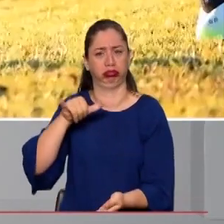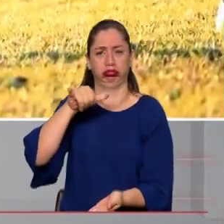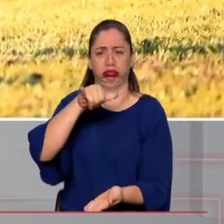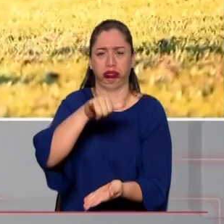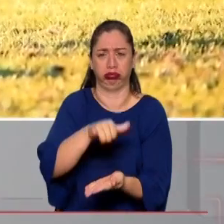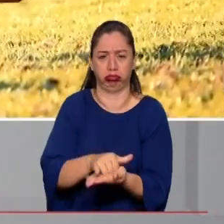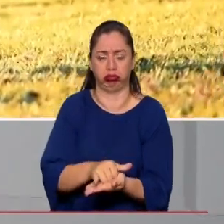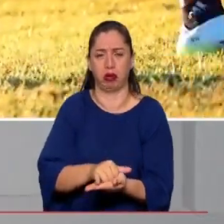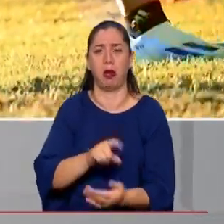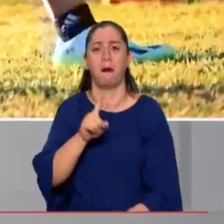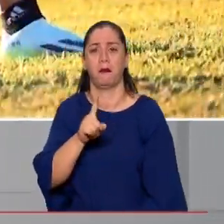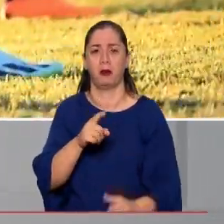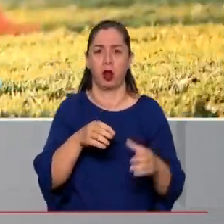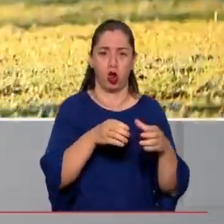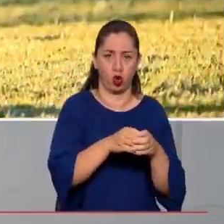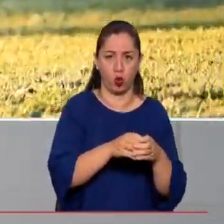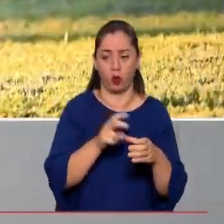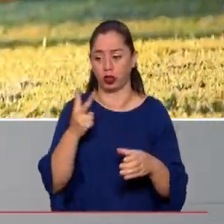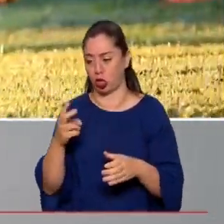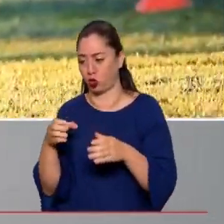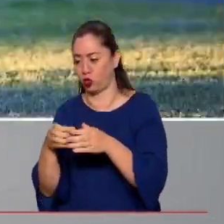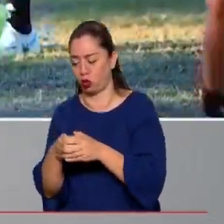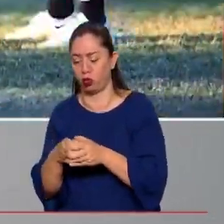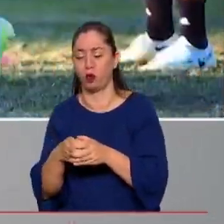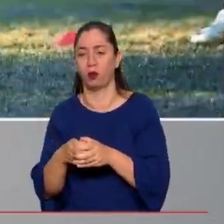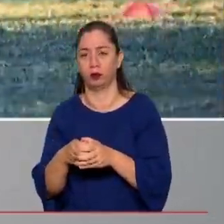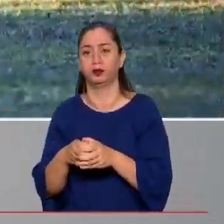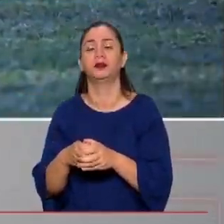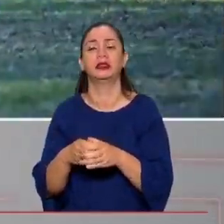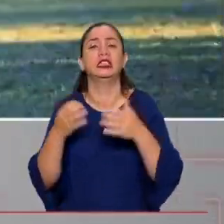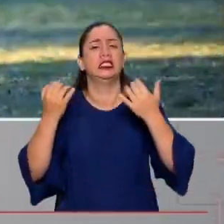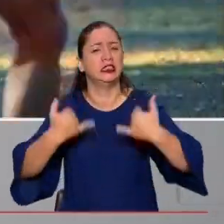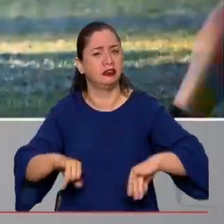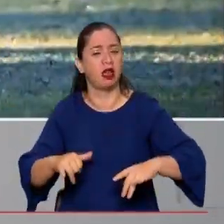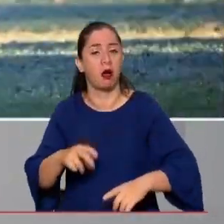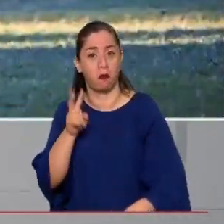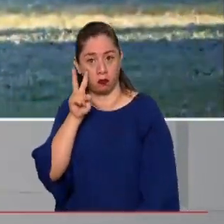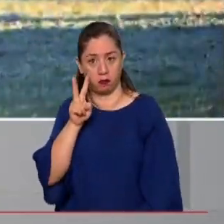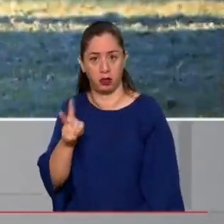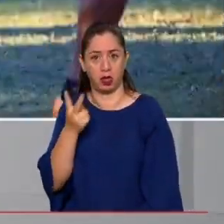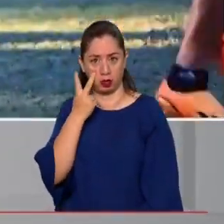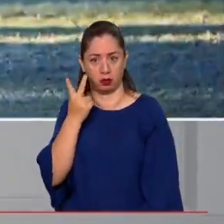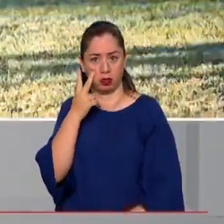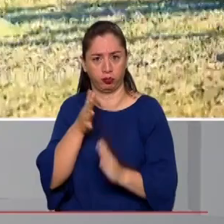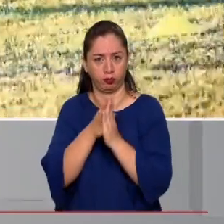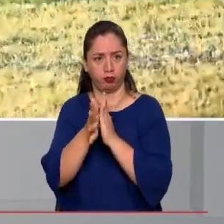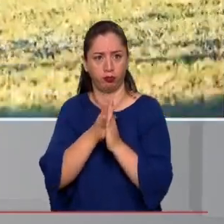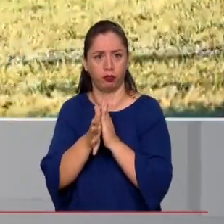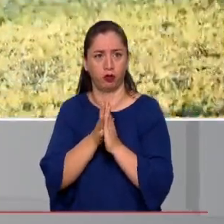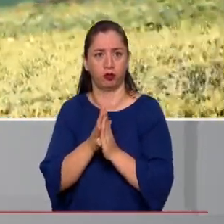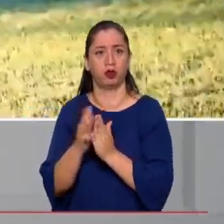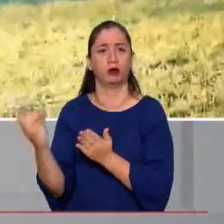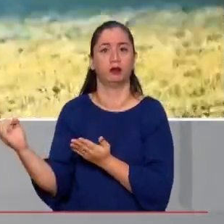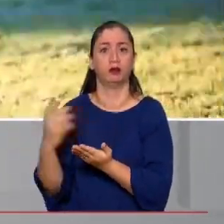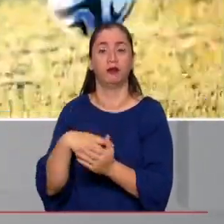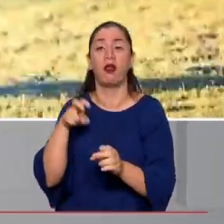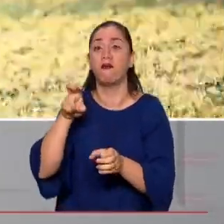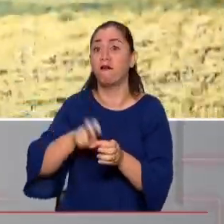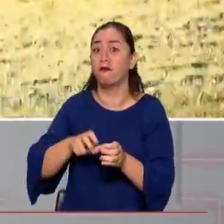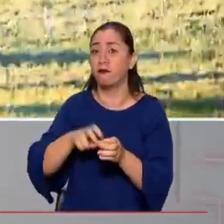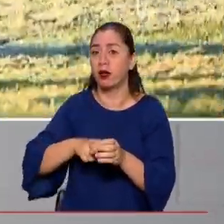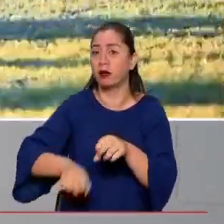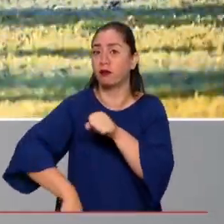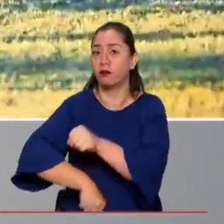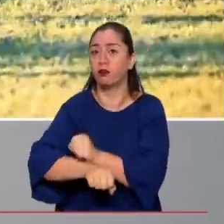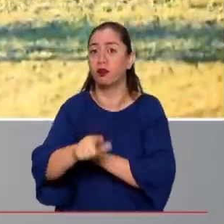fraccionó. Primero fue un grupo, después fue otro. El equipo ya realizó, observen, esta información nos la ha enviado la Federación Colombiana de